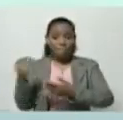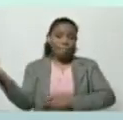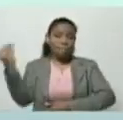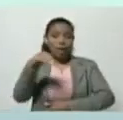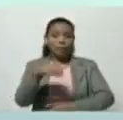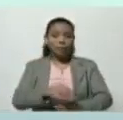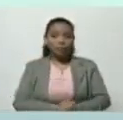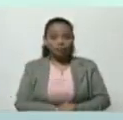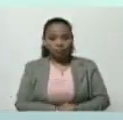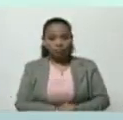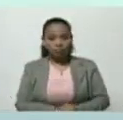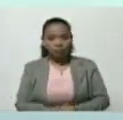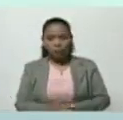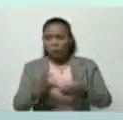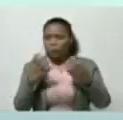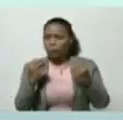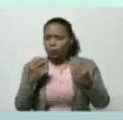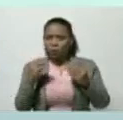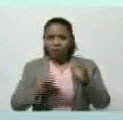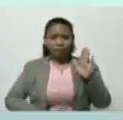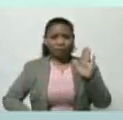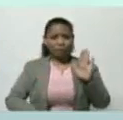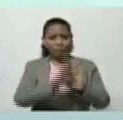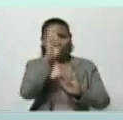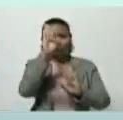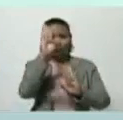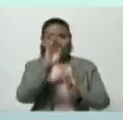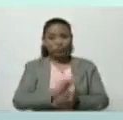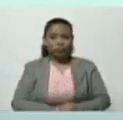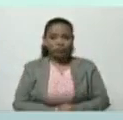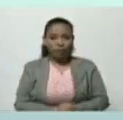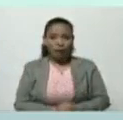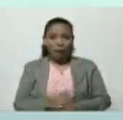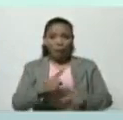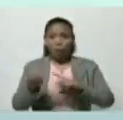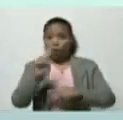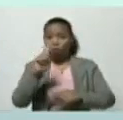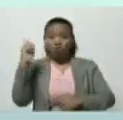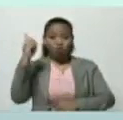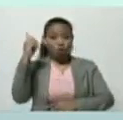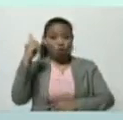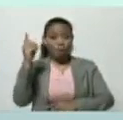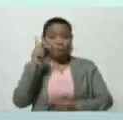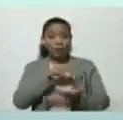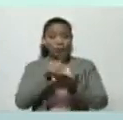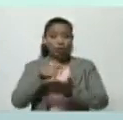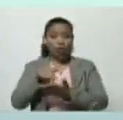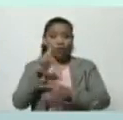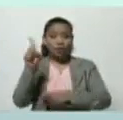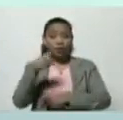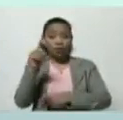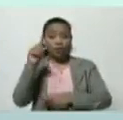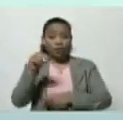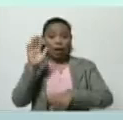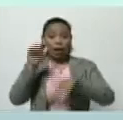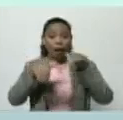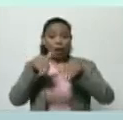pero muy alta, muy alta. Pero no solo la participación, sino la elección de